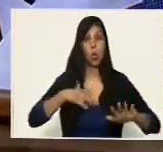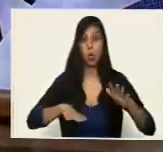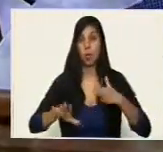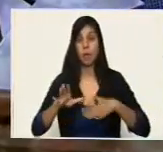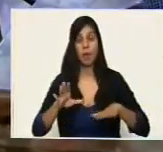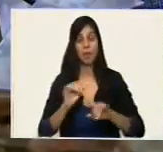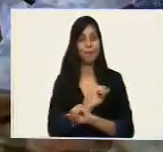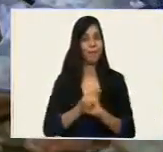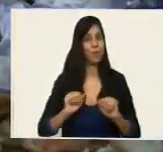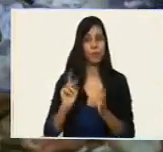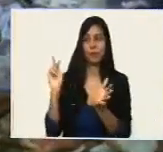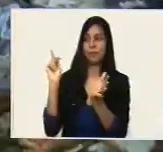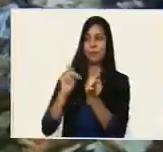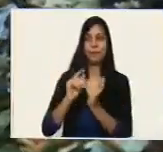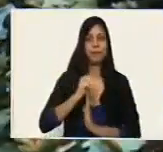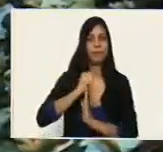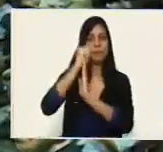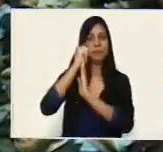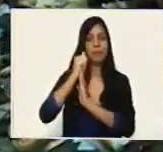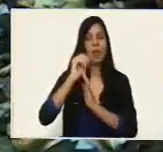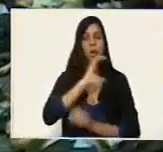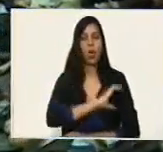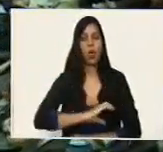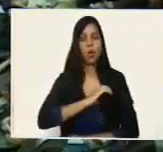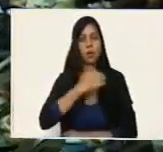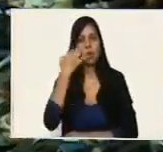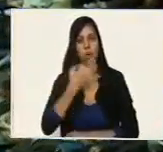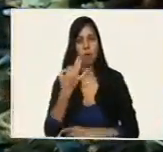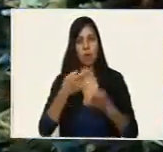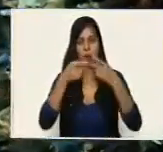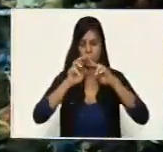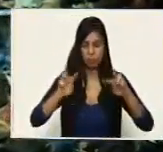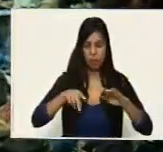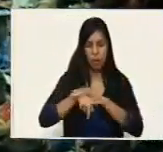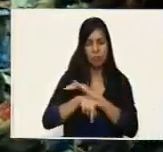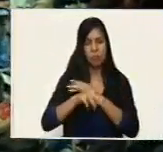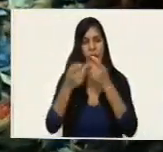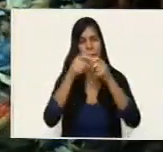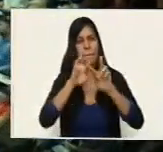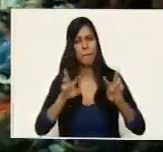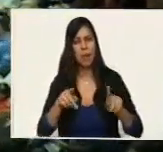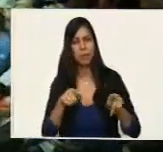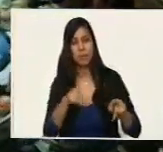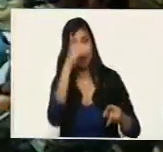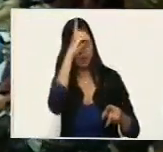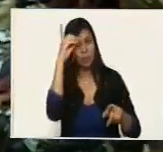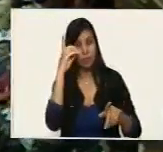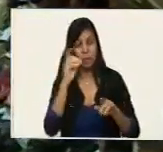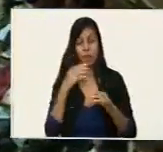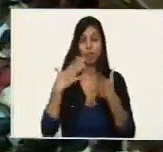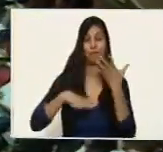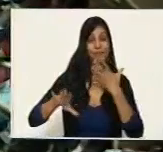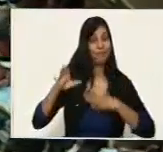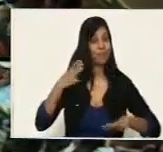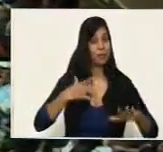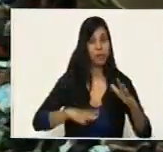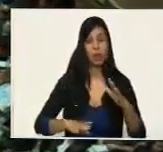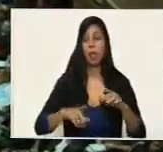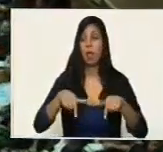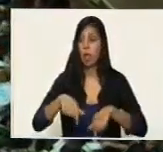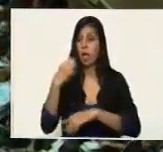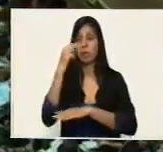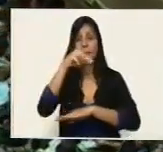no podrá continuar al frente de la Comisión de la Verdad, Justicia, la Paz y la Tranquilidad Pública como presidenta, y toca a esta Asamblea Nacional